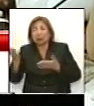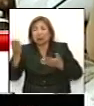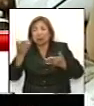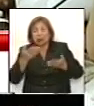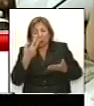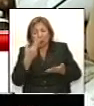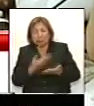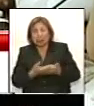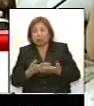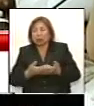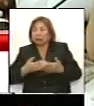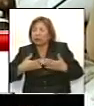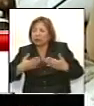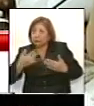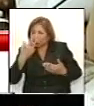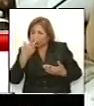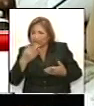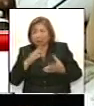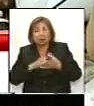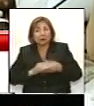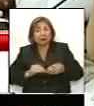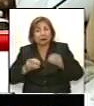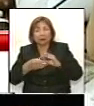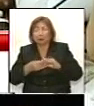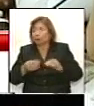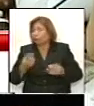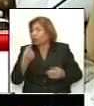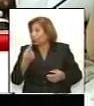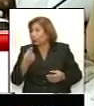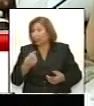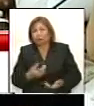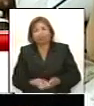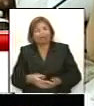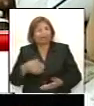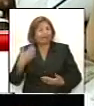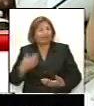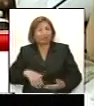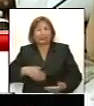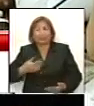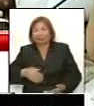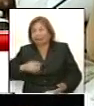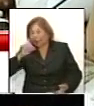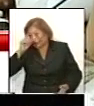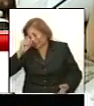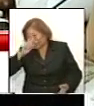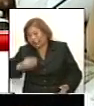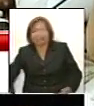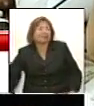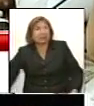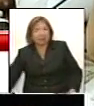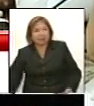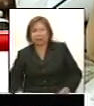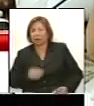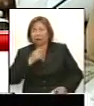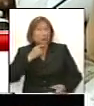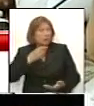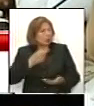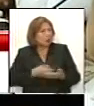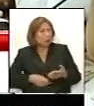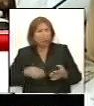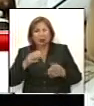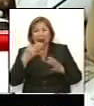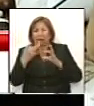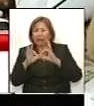cuenta y se pueda ver el historial. Entonces, eso es un nudo absolutamente crítico, digamos, en todo lo que es cuentas